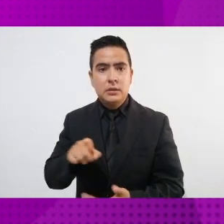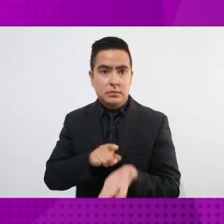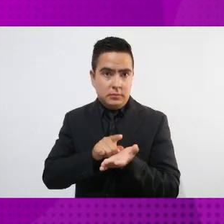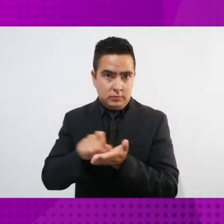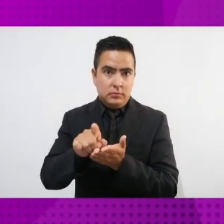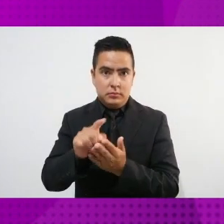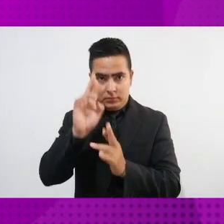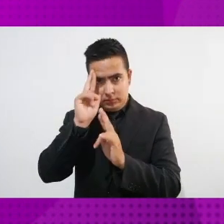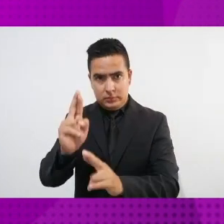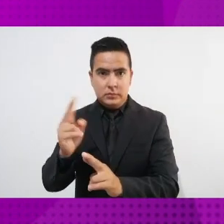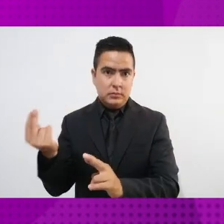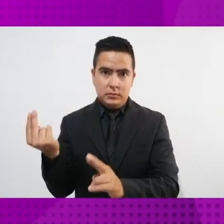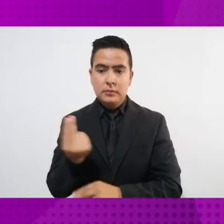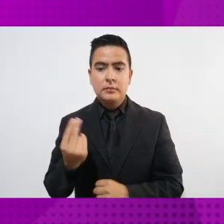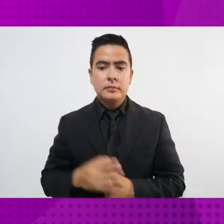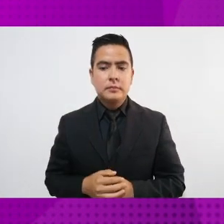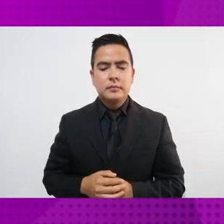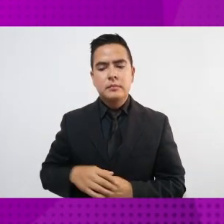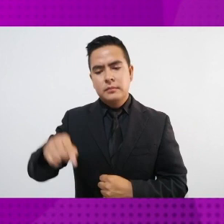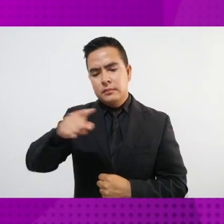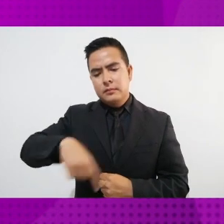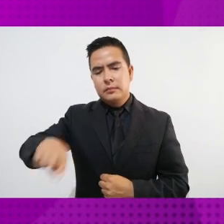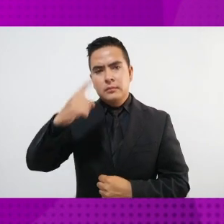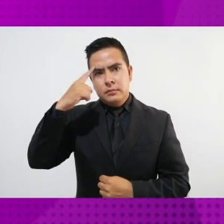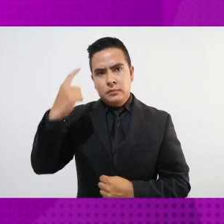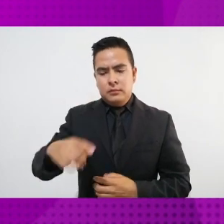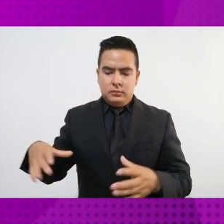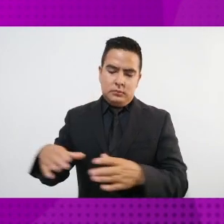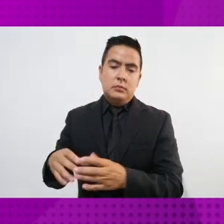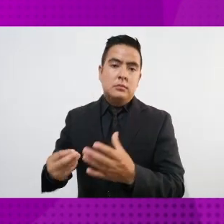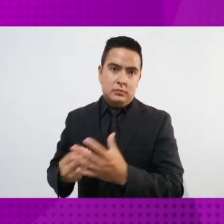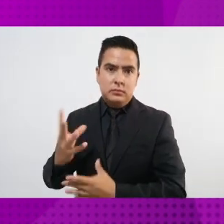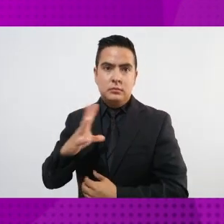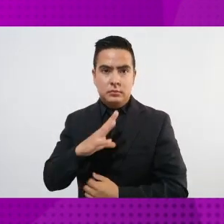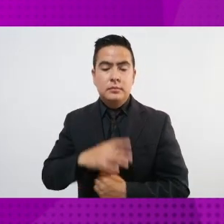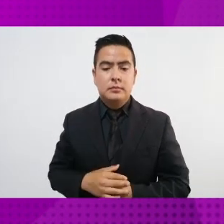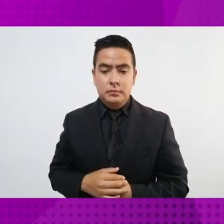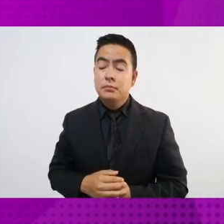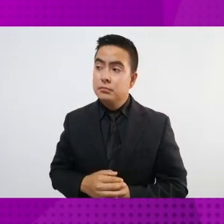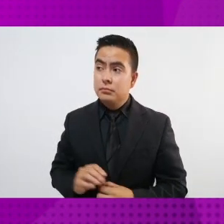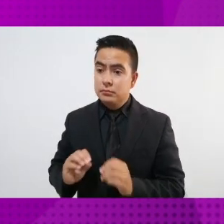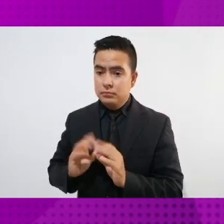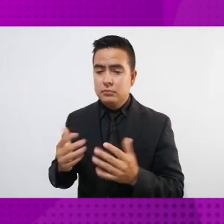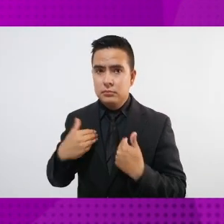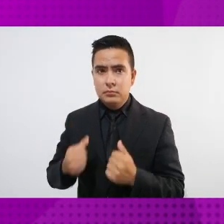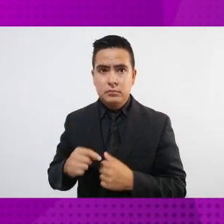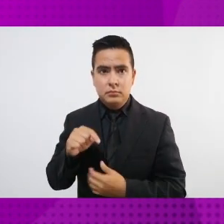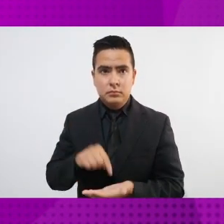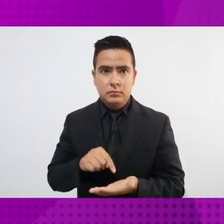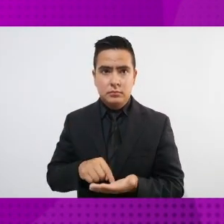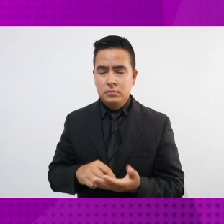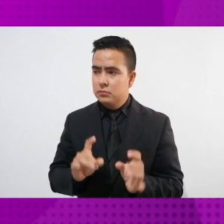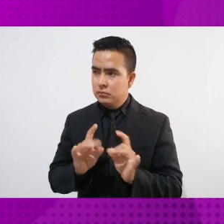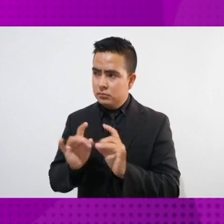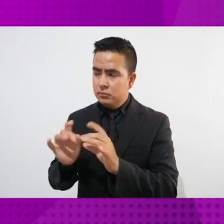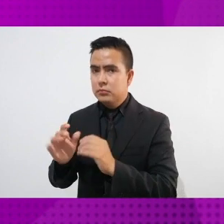y, por supuesto, la participación ciudadana en la integración de los órganos parlamentarios. Y claro, bueno, pues ya lo hemos comentado en